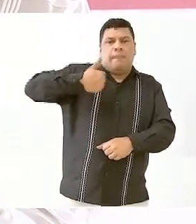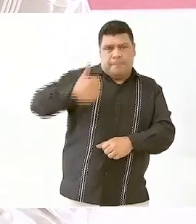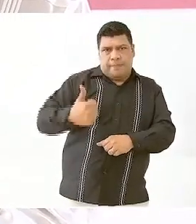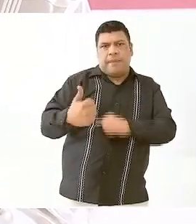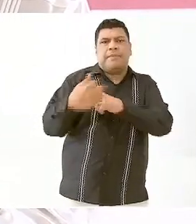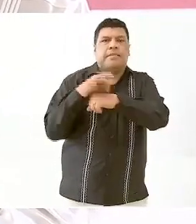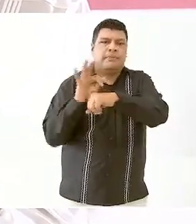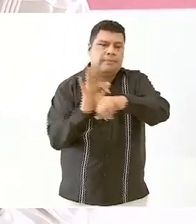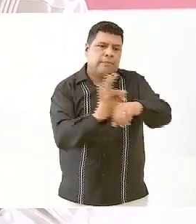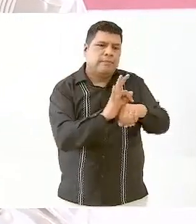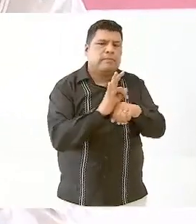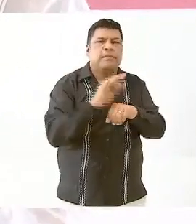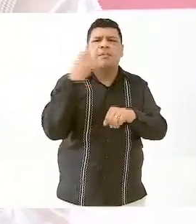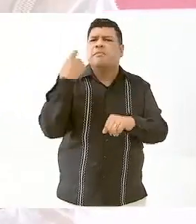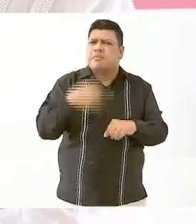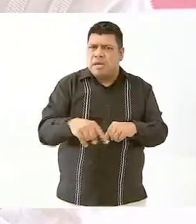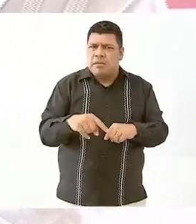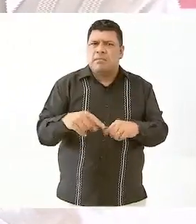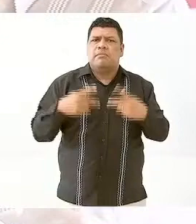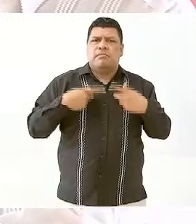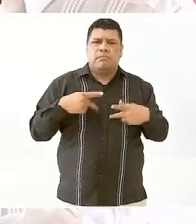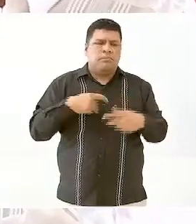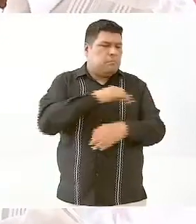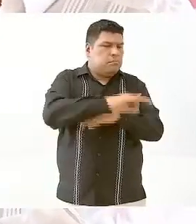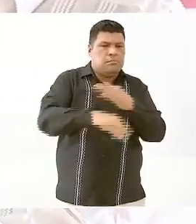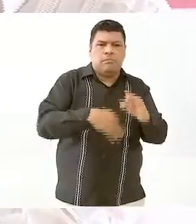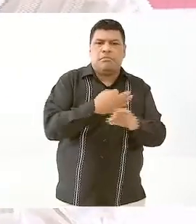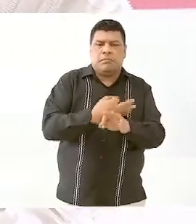y de esta manera, con